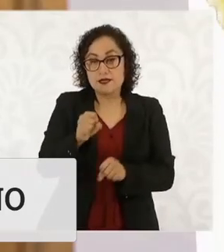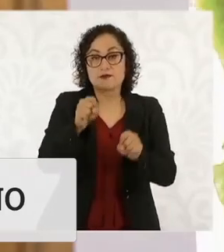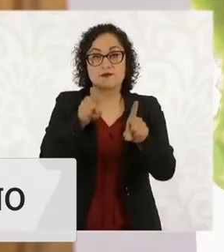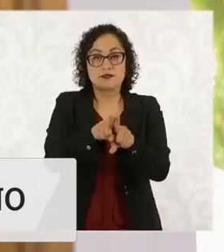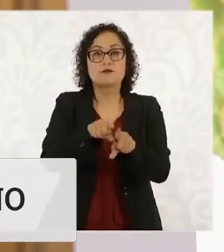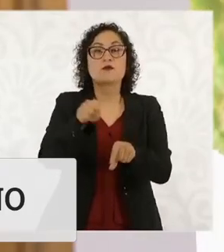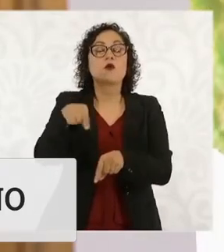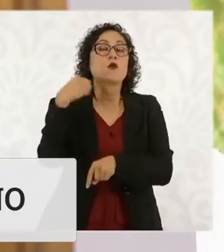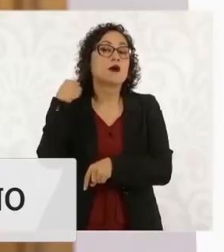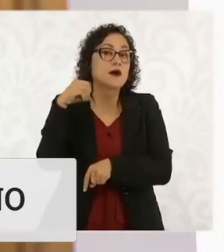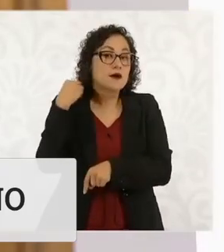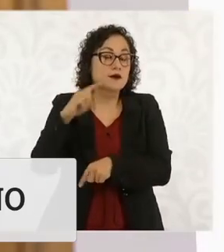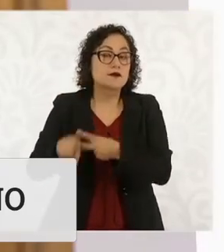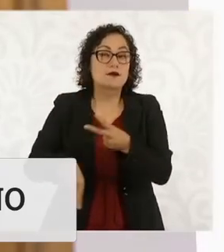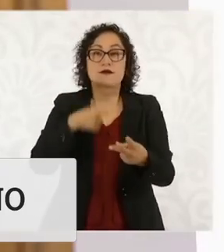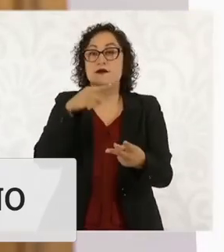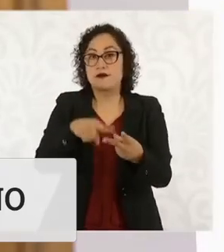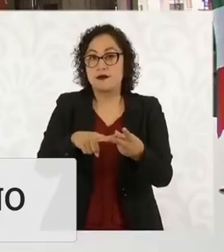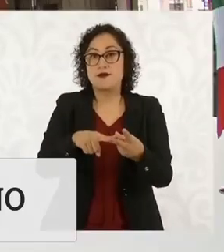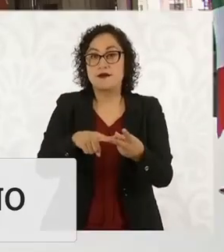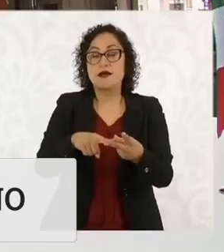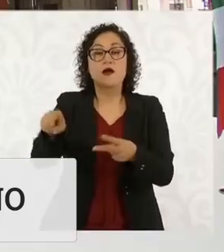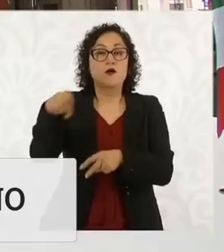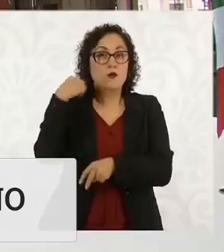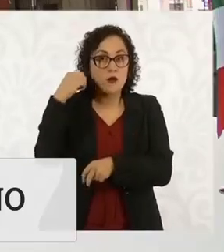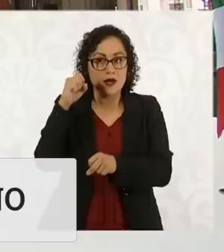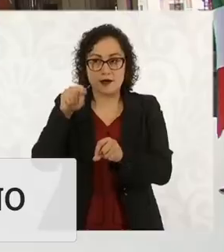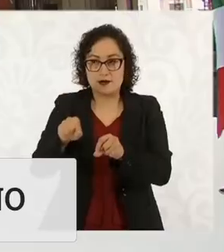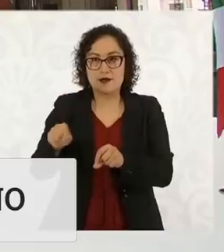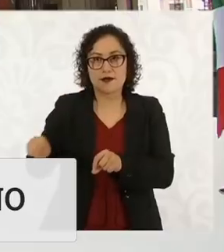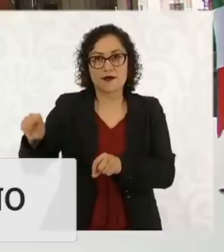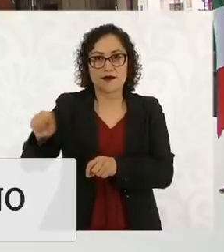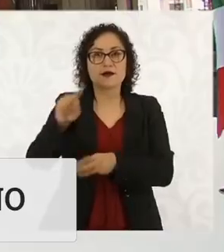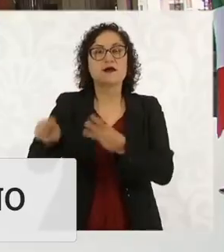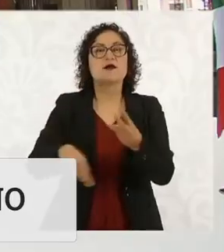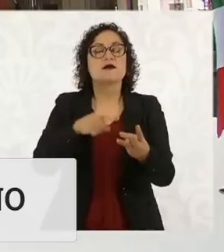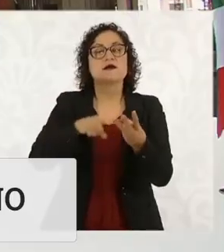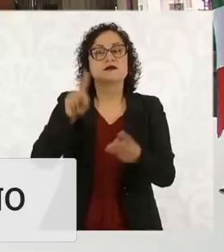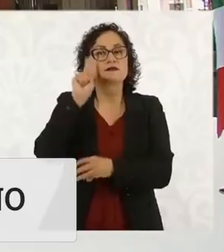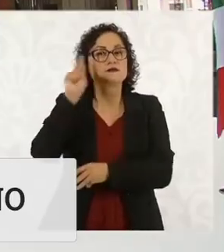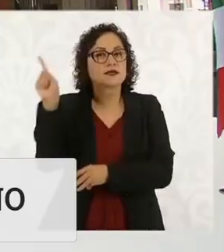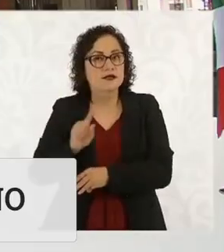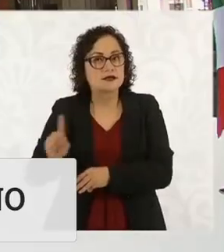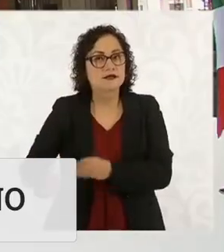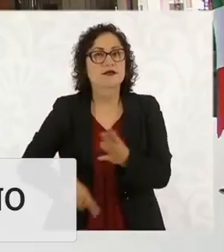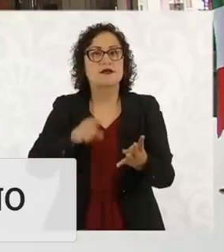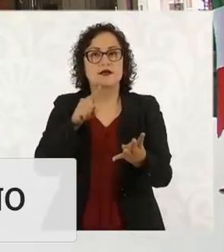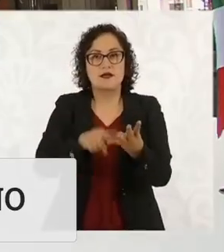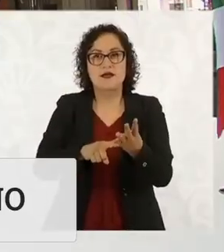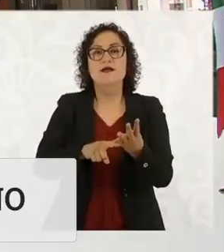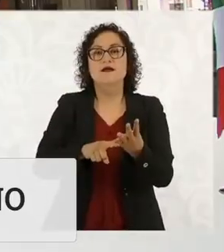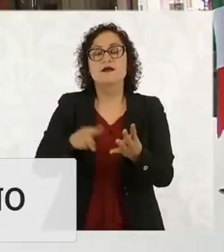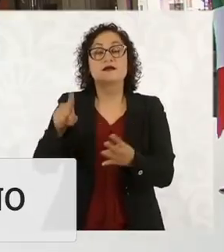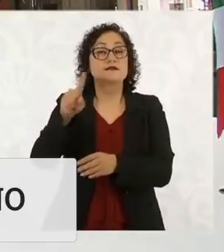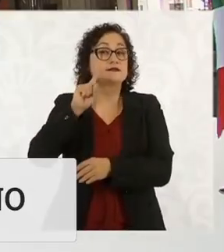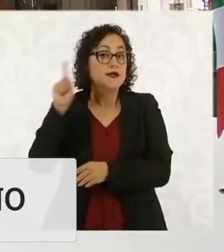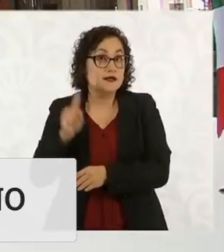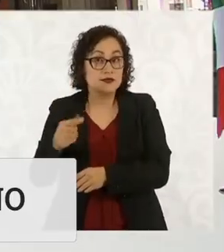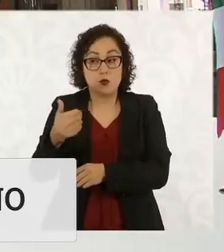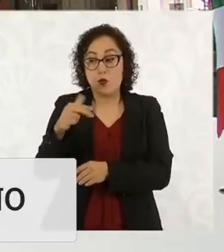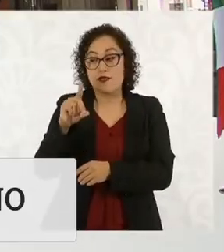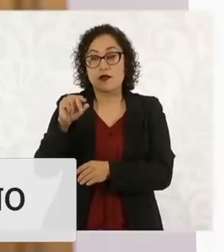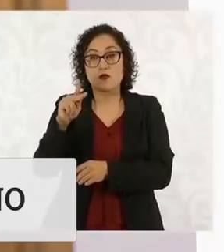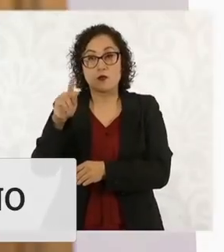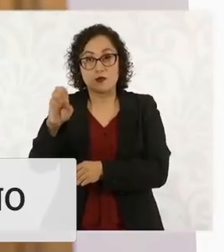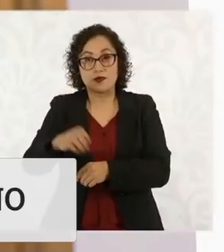Astata, Oaxaca, en San Pablo, Villa de Mitla, en Oaxaca, en Jerez, Zacatecas y en Guadalupe, Zacatecas. Y